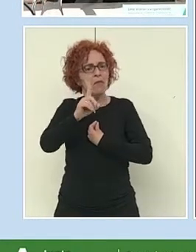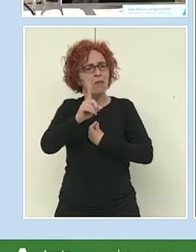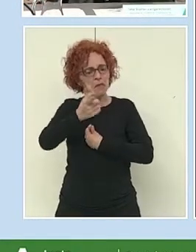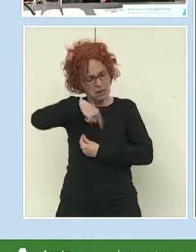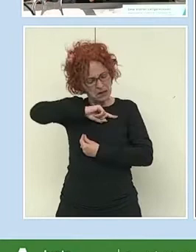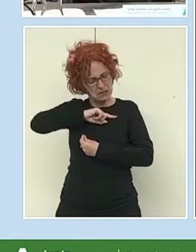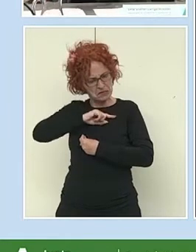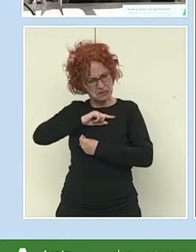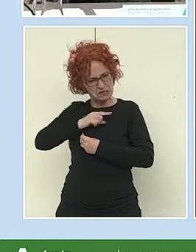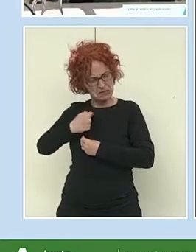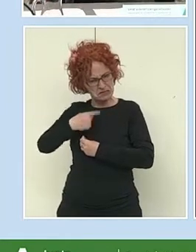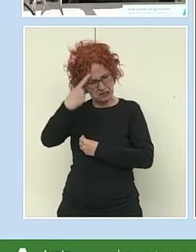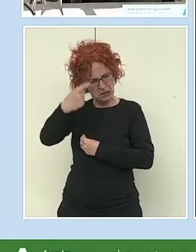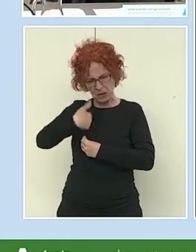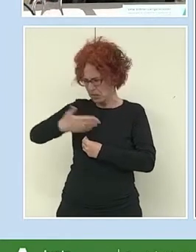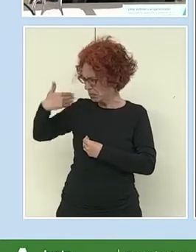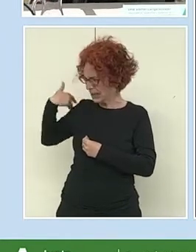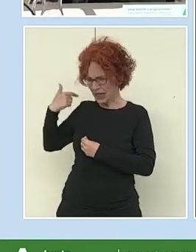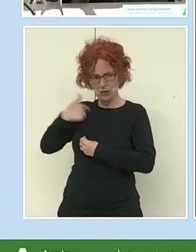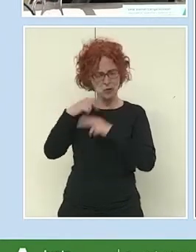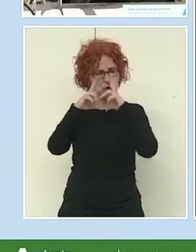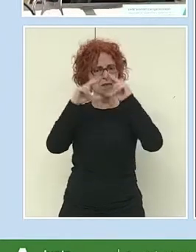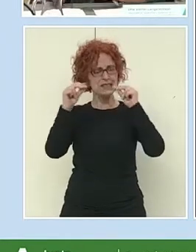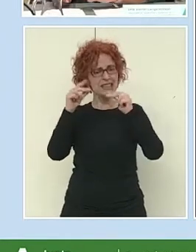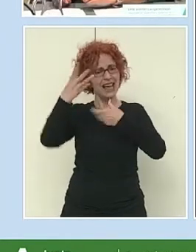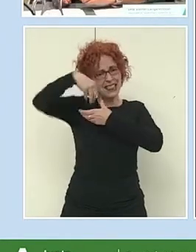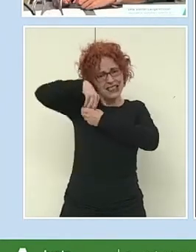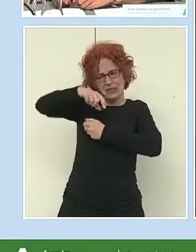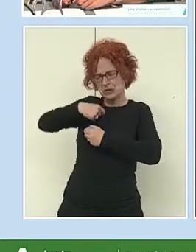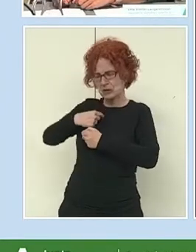caso de ingeniería, tú también has contado tu caso,